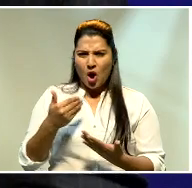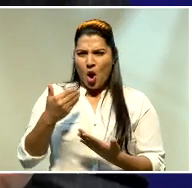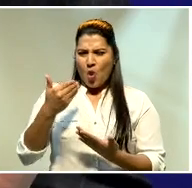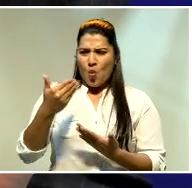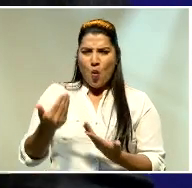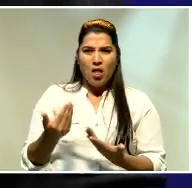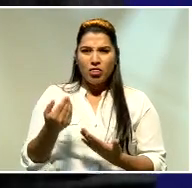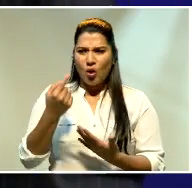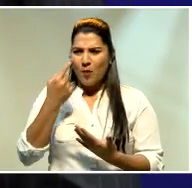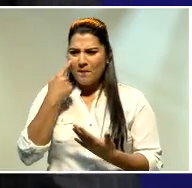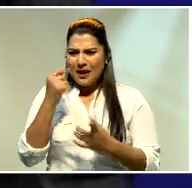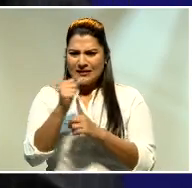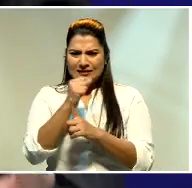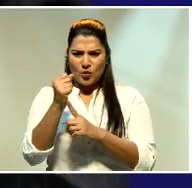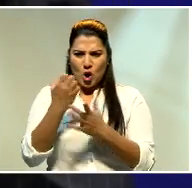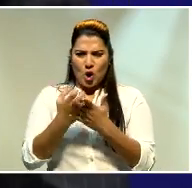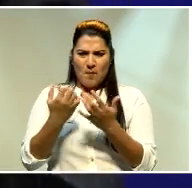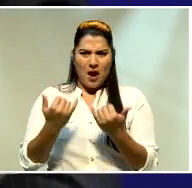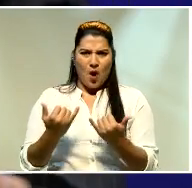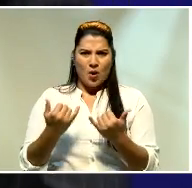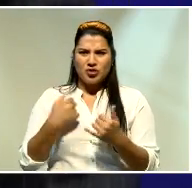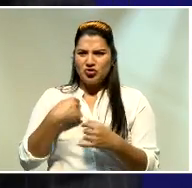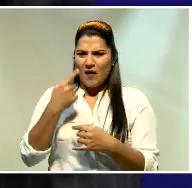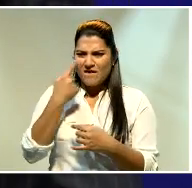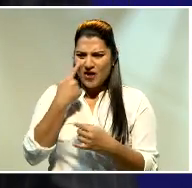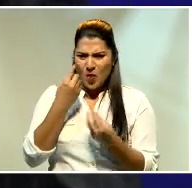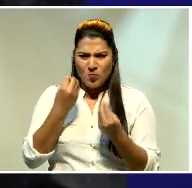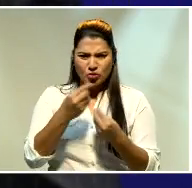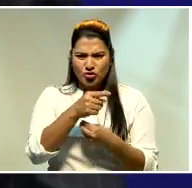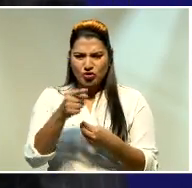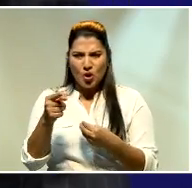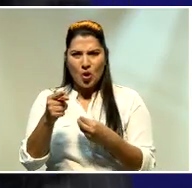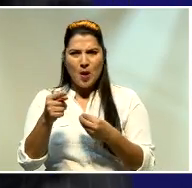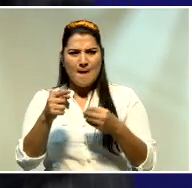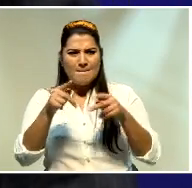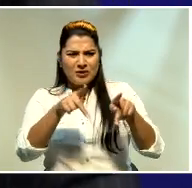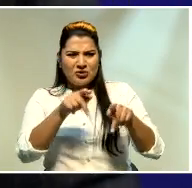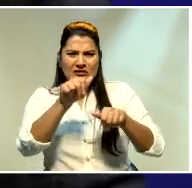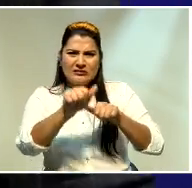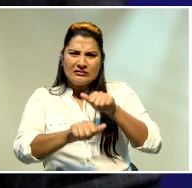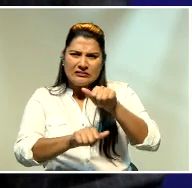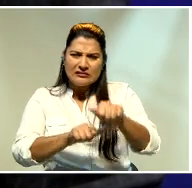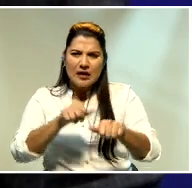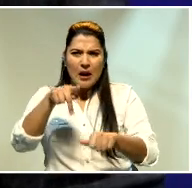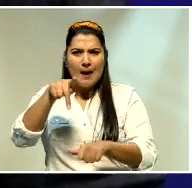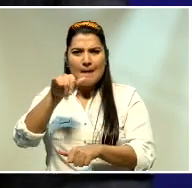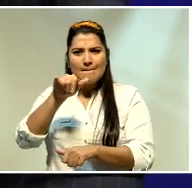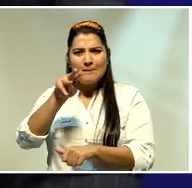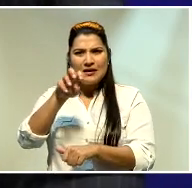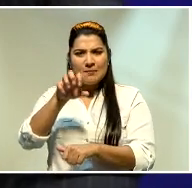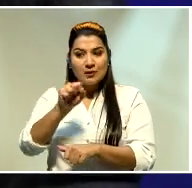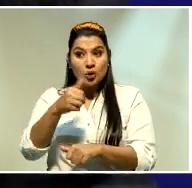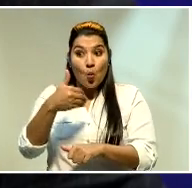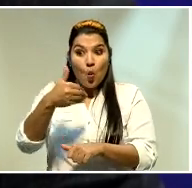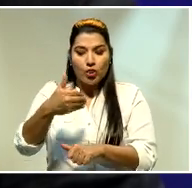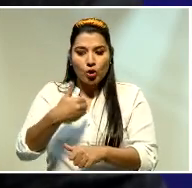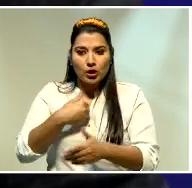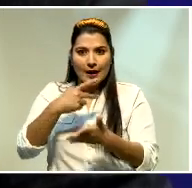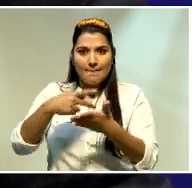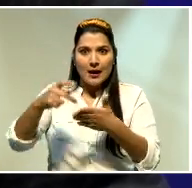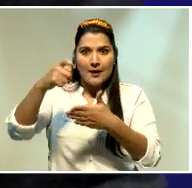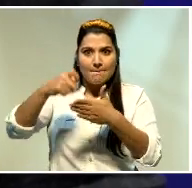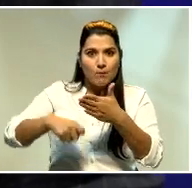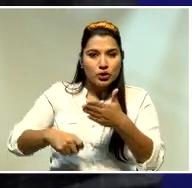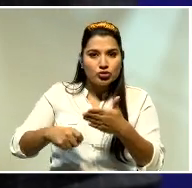lo difícil que es, y lo veo mucho en los emprendedores, en las pymes, en la gente que la pulsea, cuando tiene que pagar sus impuestos y cuando ve que eso no se